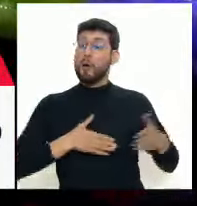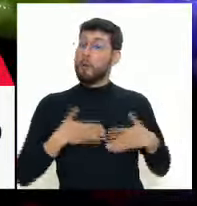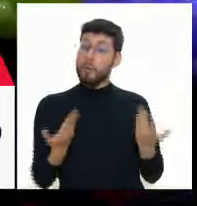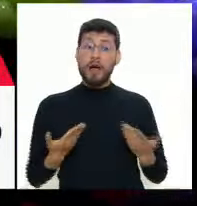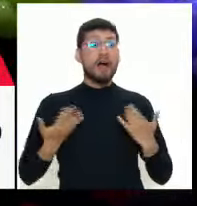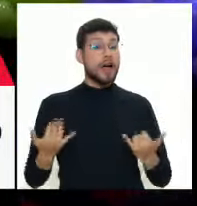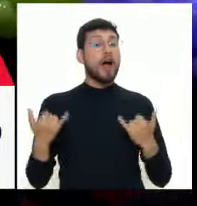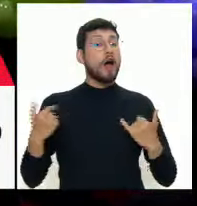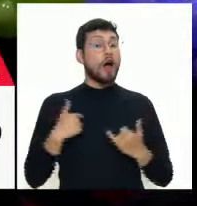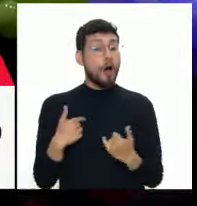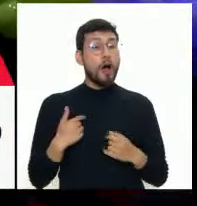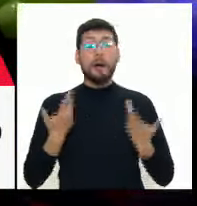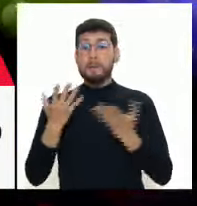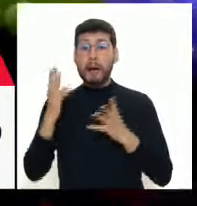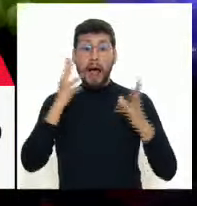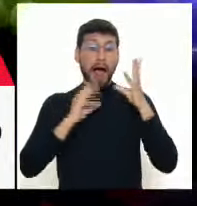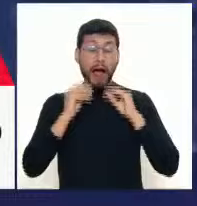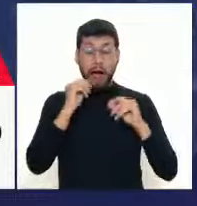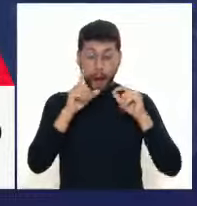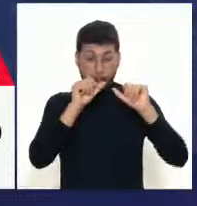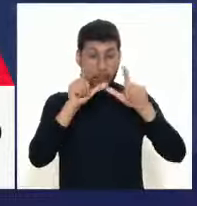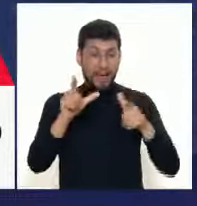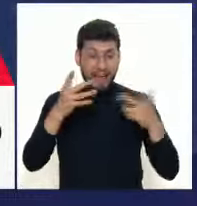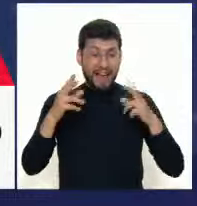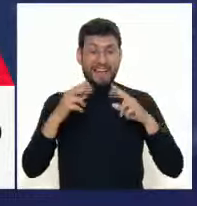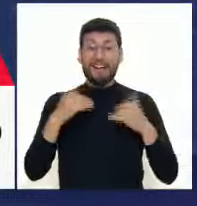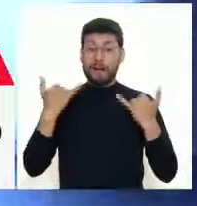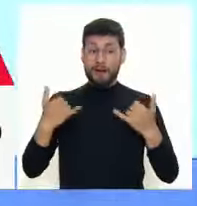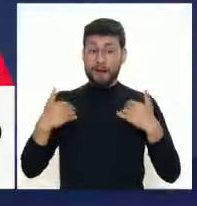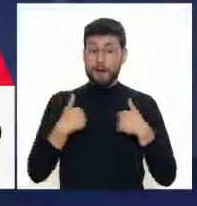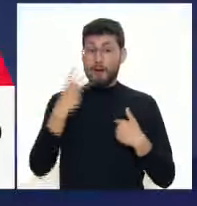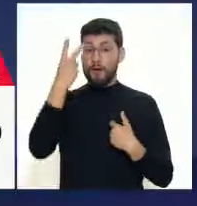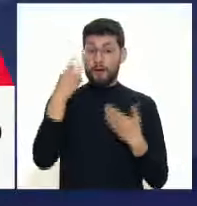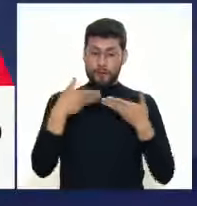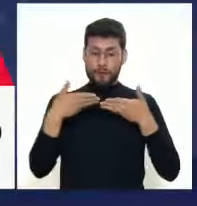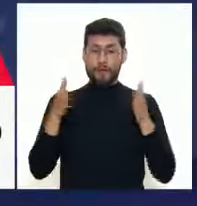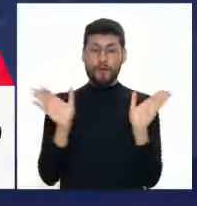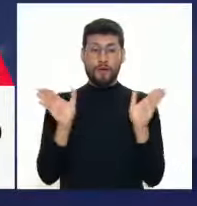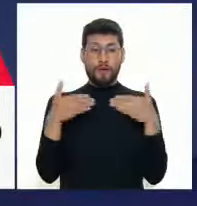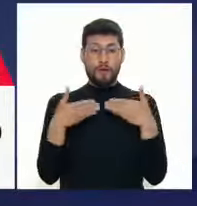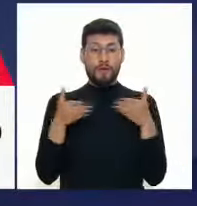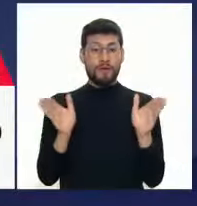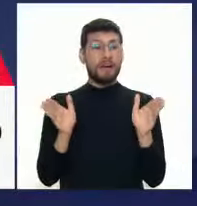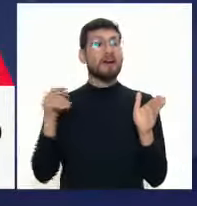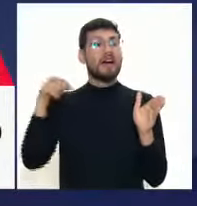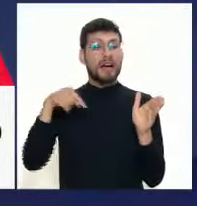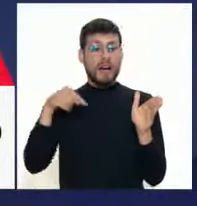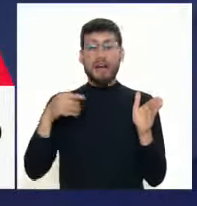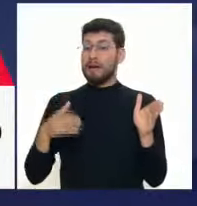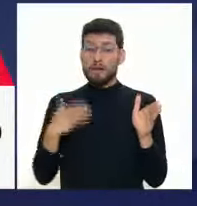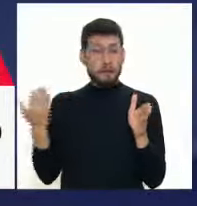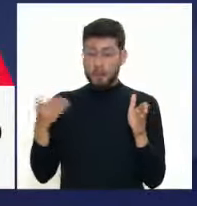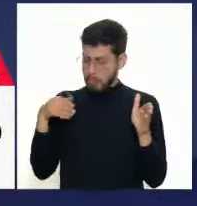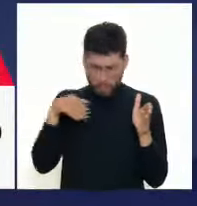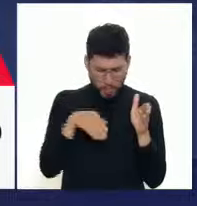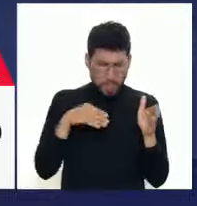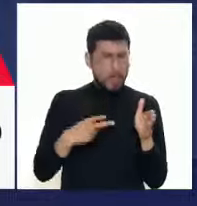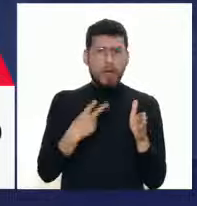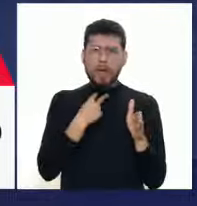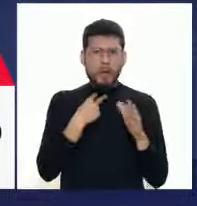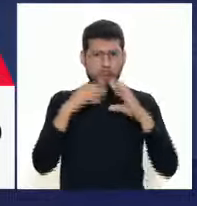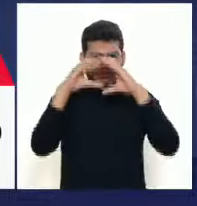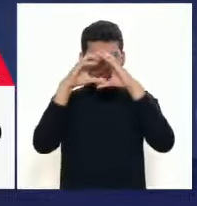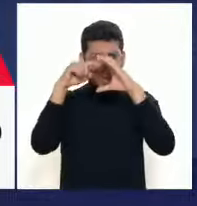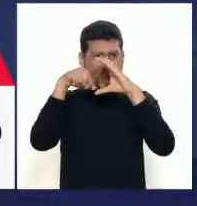mi siguiente experimento. La caja tiene por aquí dos puertas y la pizza no puede entrar ni salir por